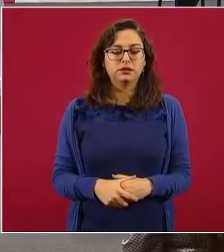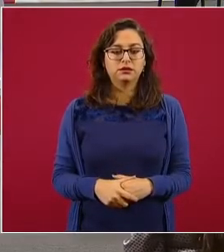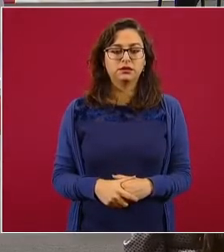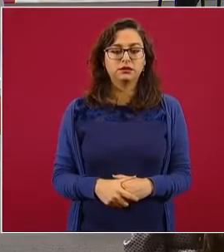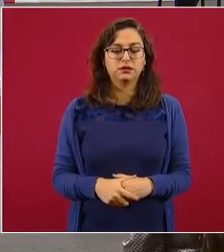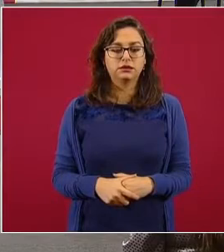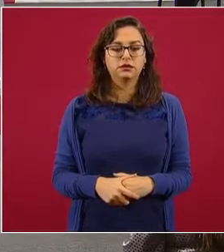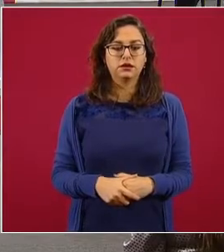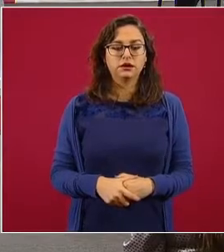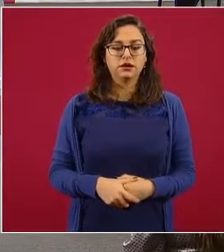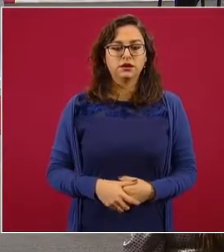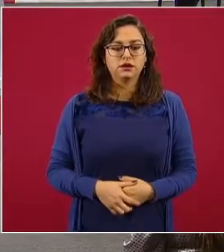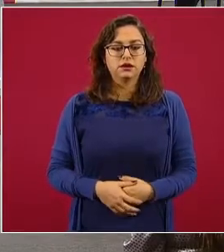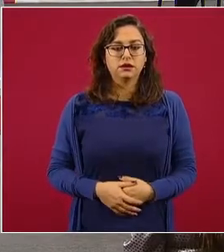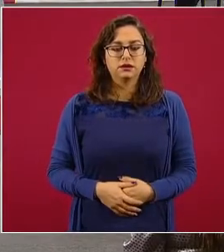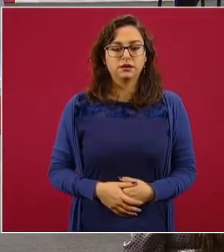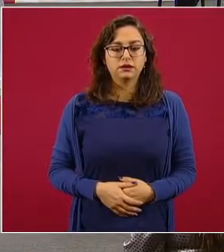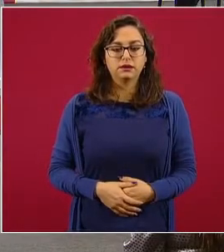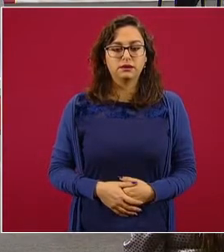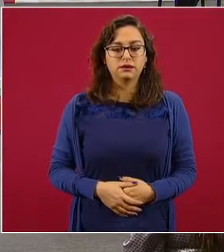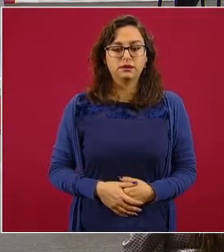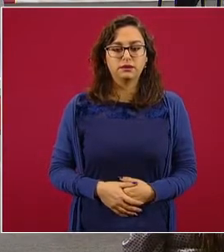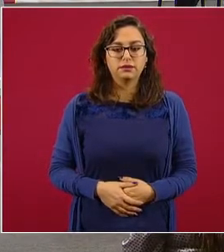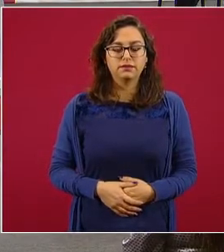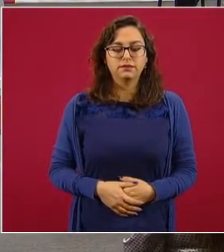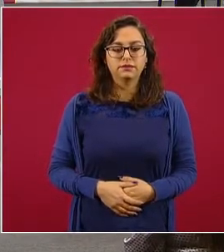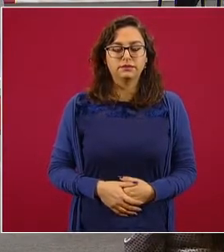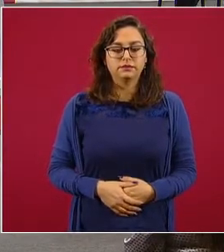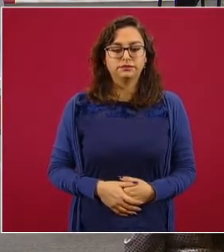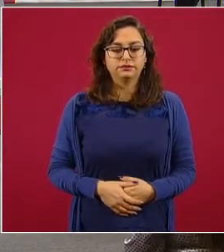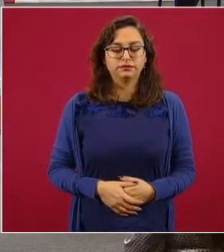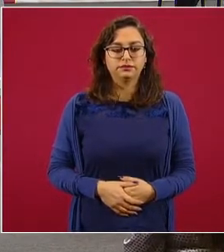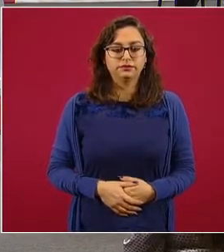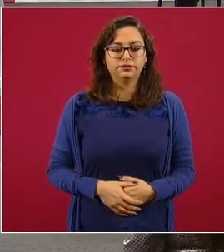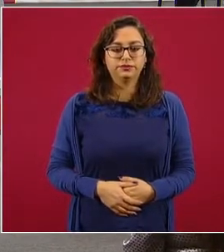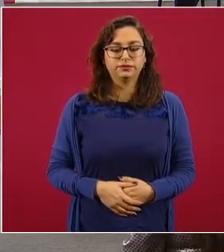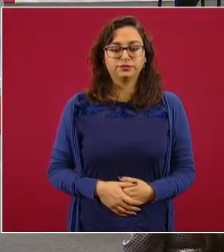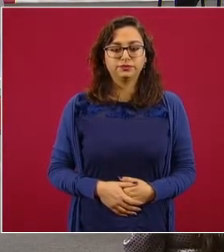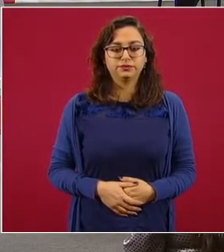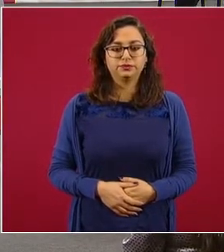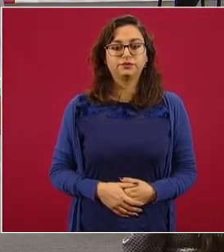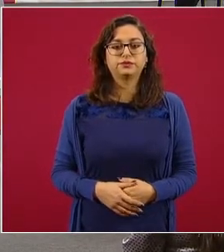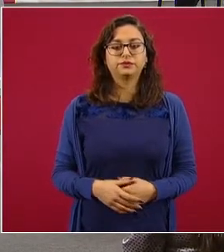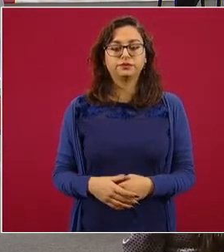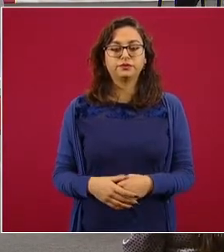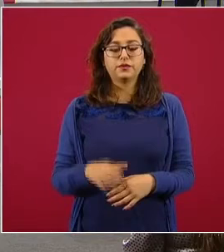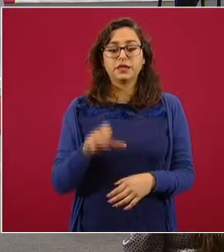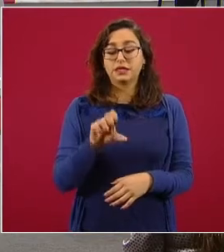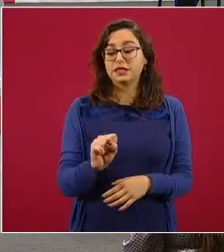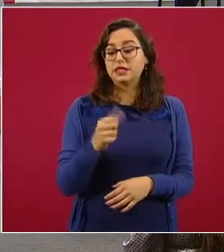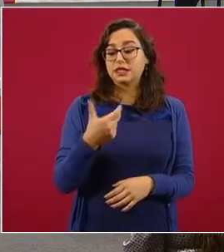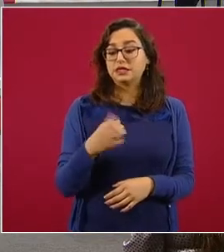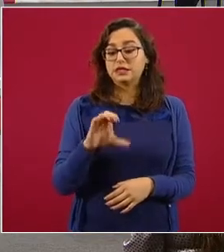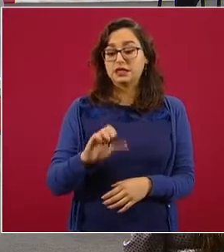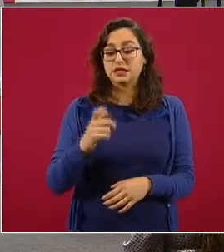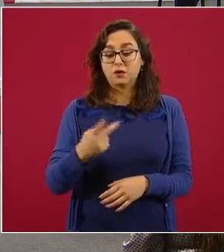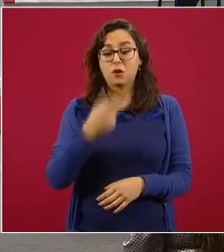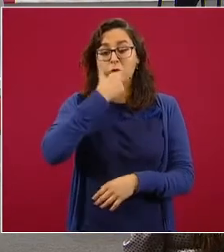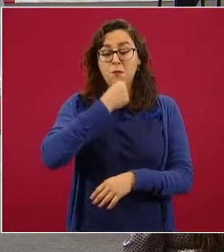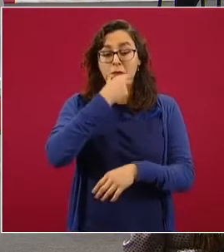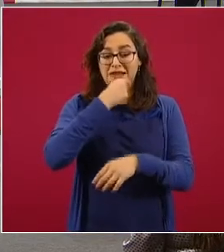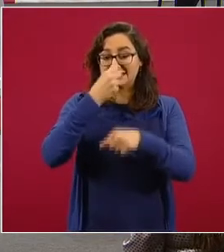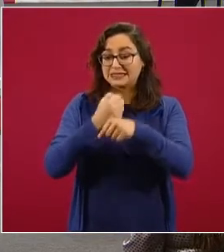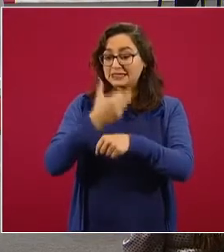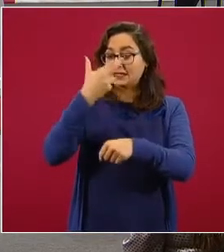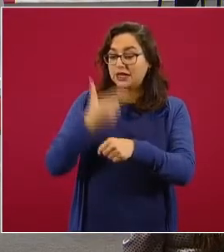Con el apoyo, me faltó una cosita, con el apoyo muy importante del secretario de Hacienda y Crédito Público, a quien le